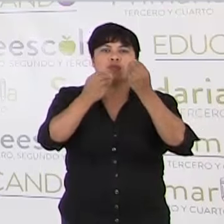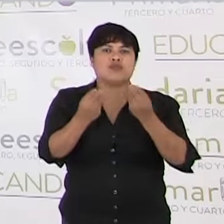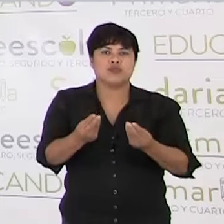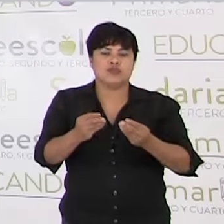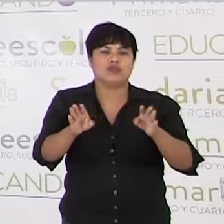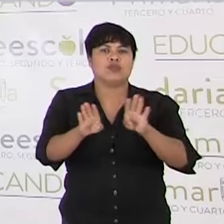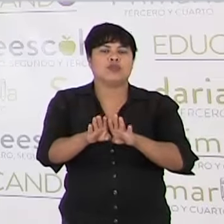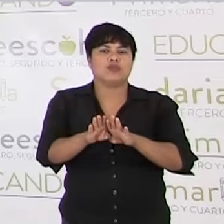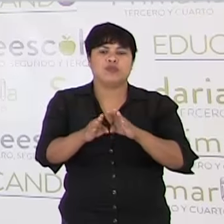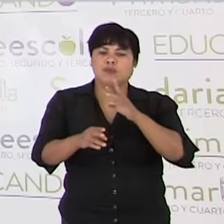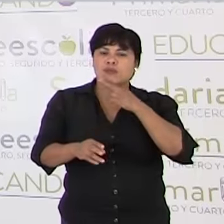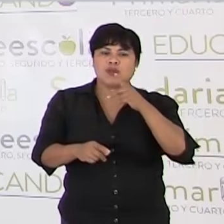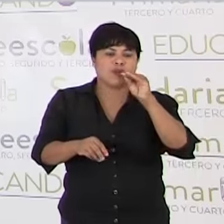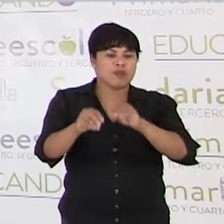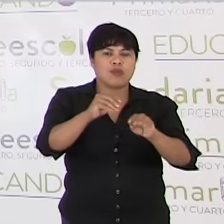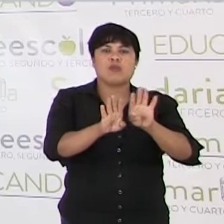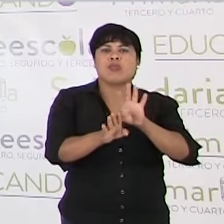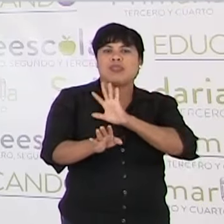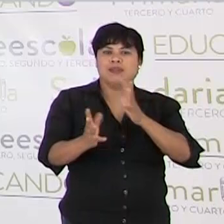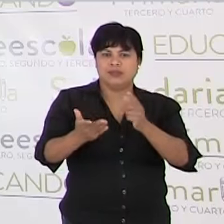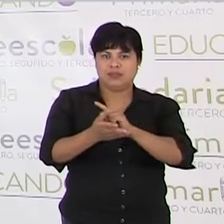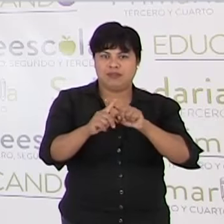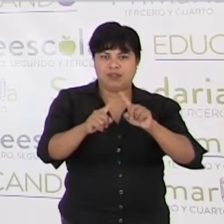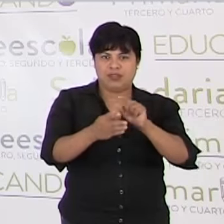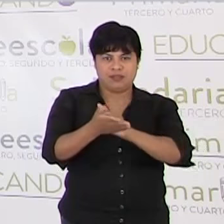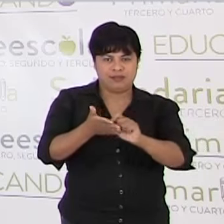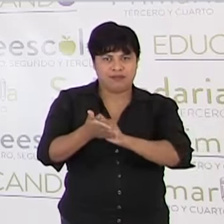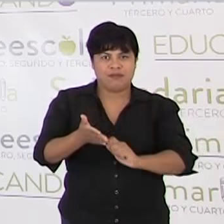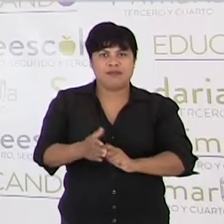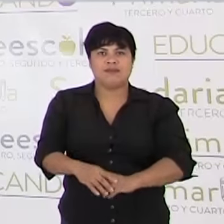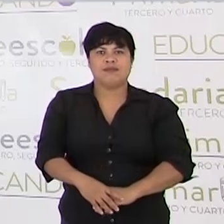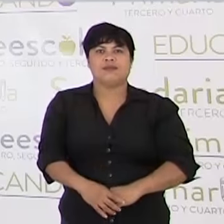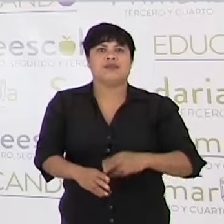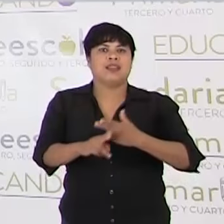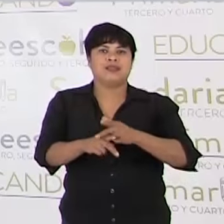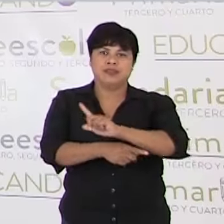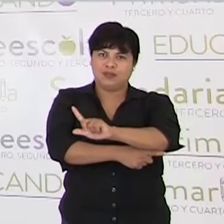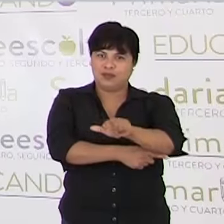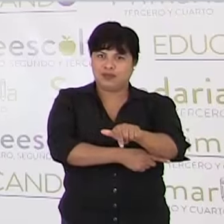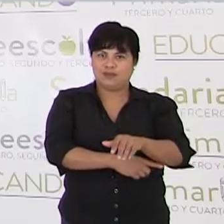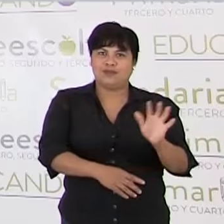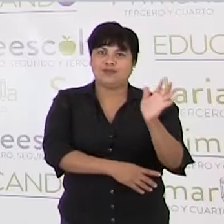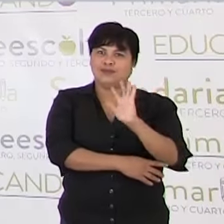bastante y con una metodología diferente. Hasta luego.